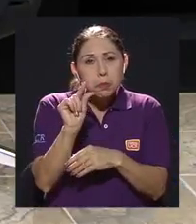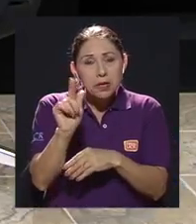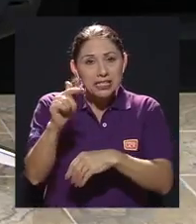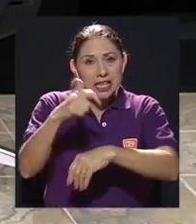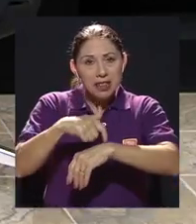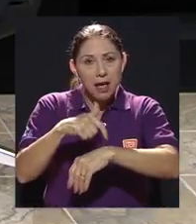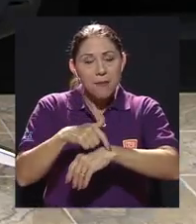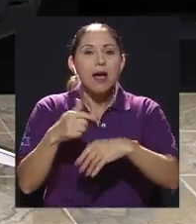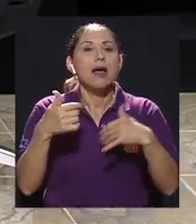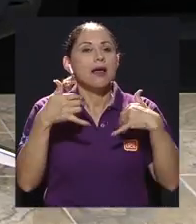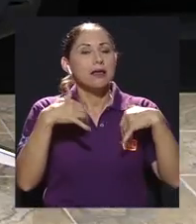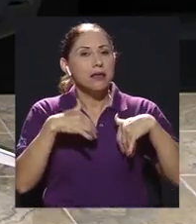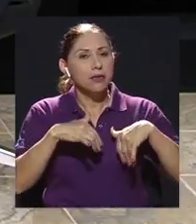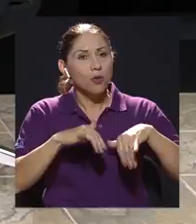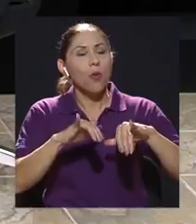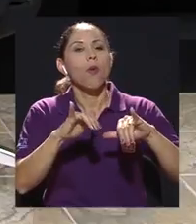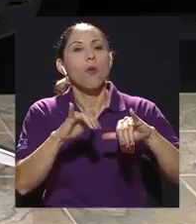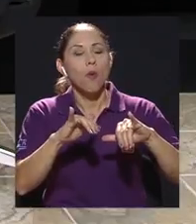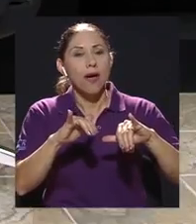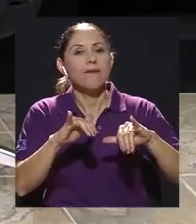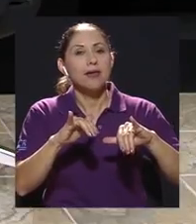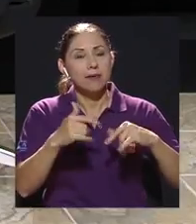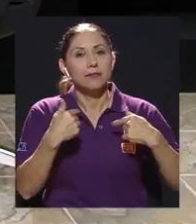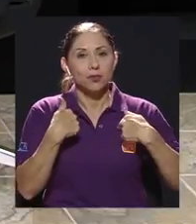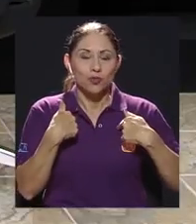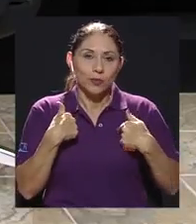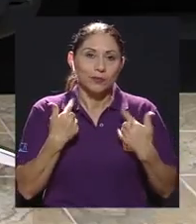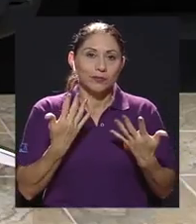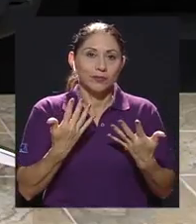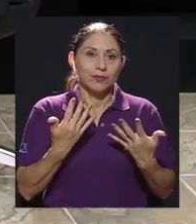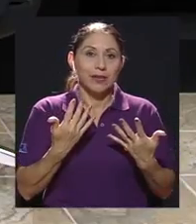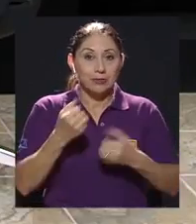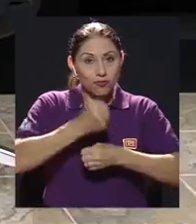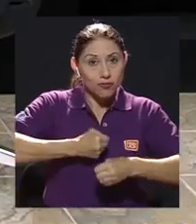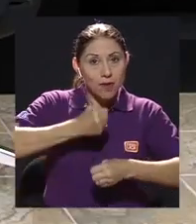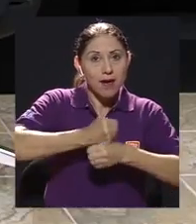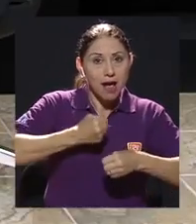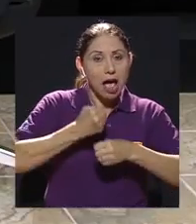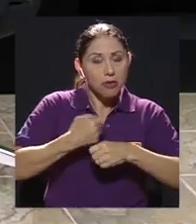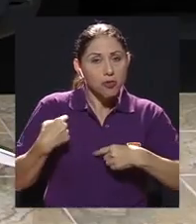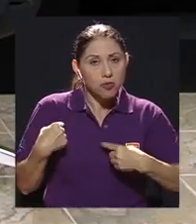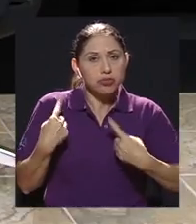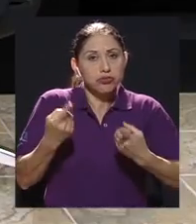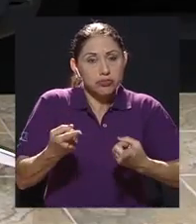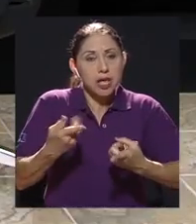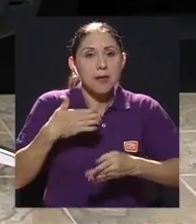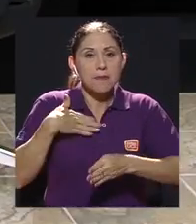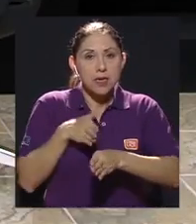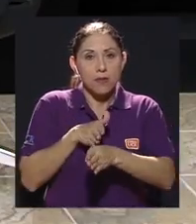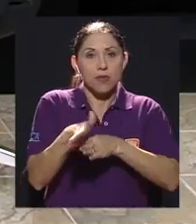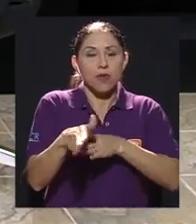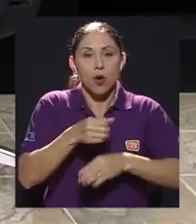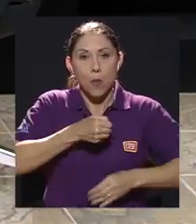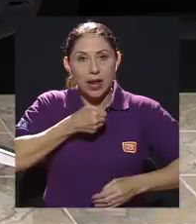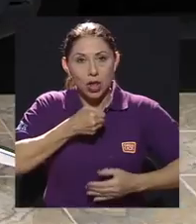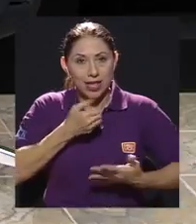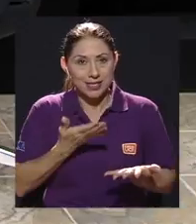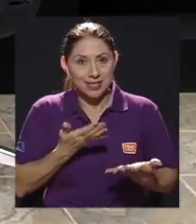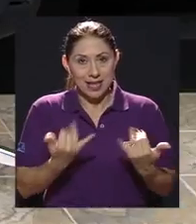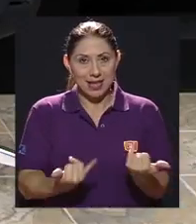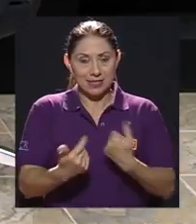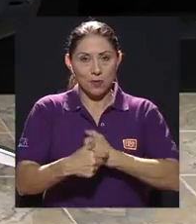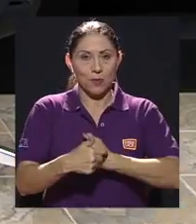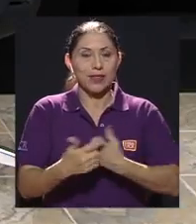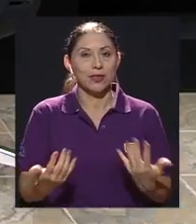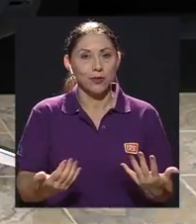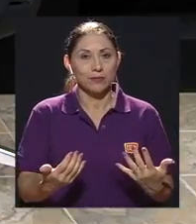y todavía estoy ejerciendo y trabajando en mi profesión como periodista en este